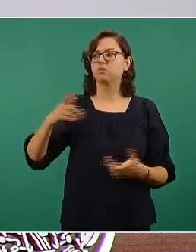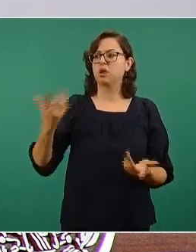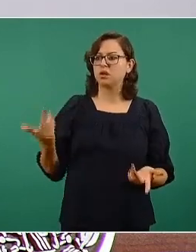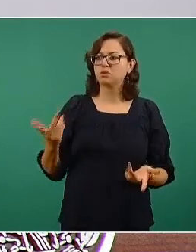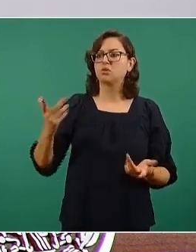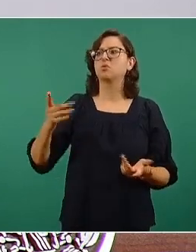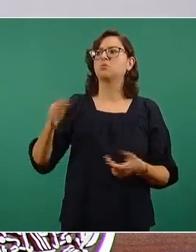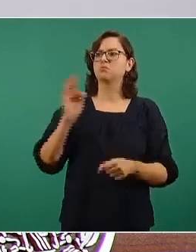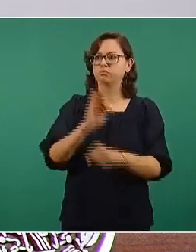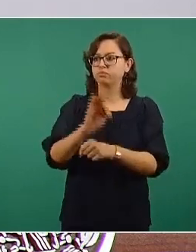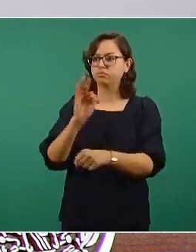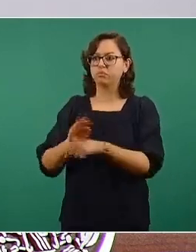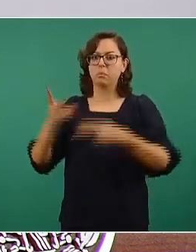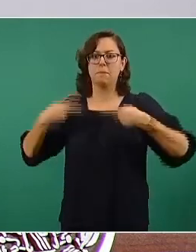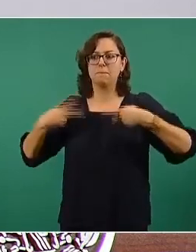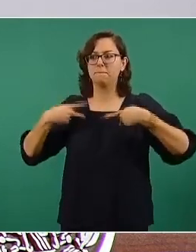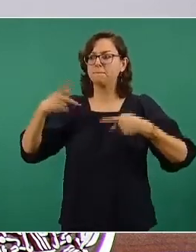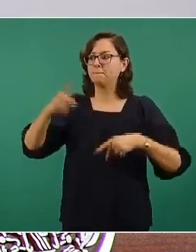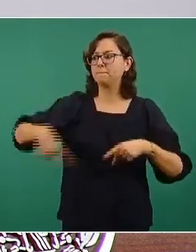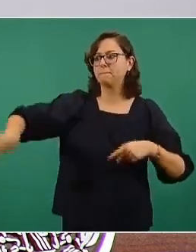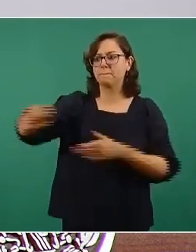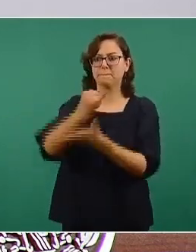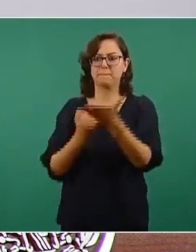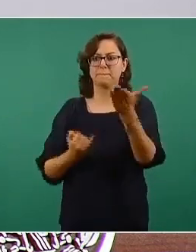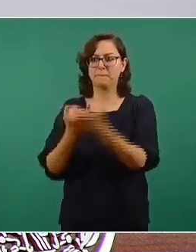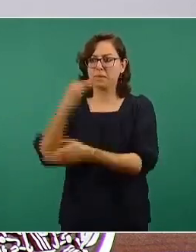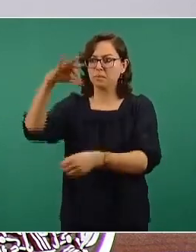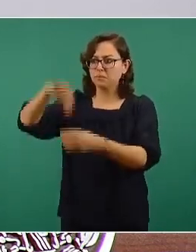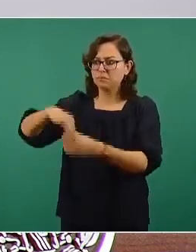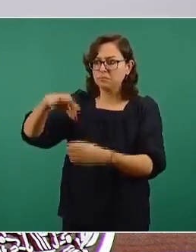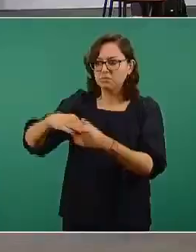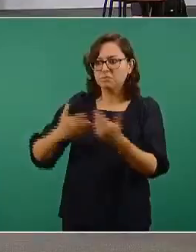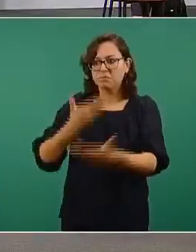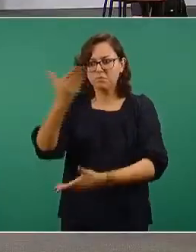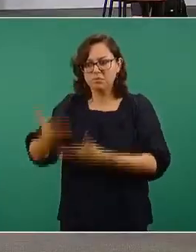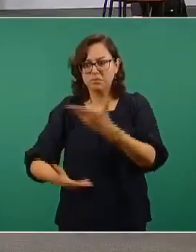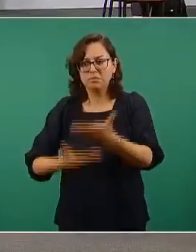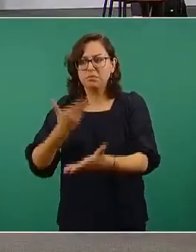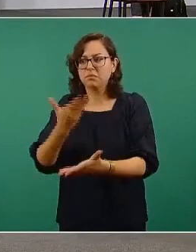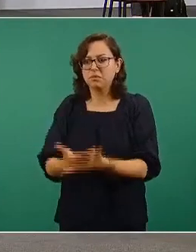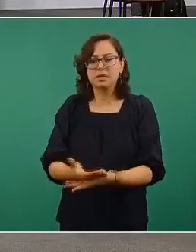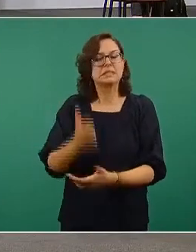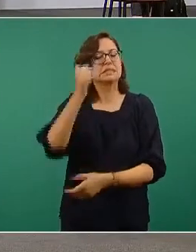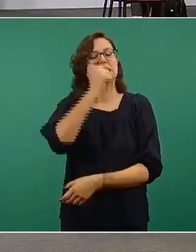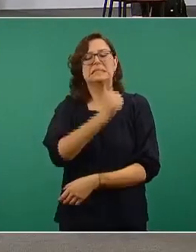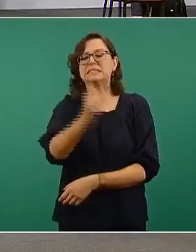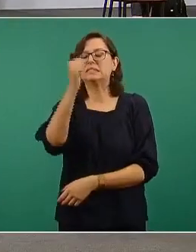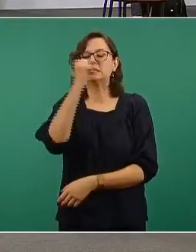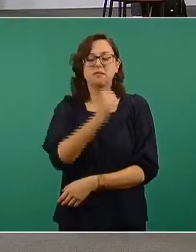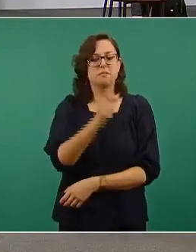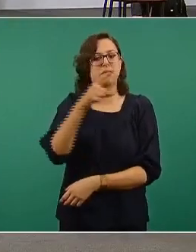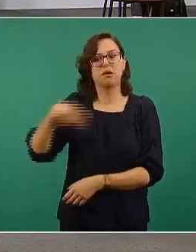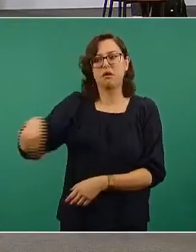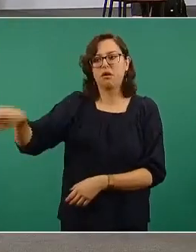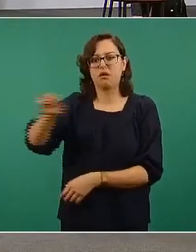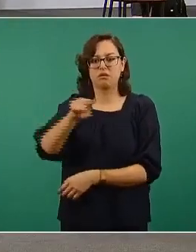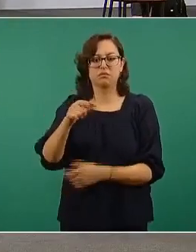y que quien decida siempre sea el pueblo mexicano. Muchas gracias por su atención.